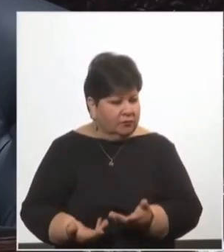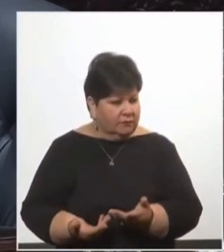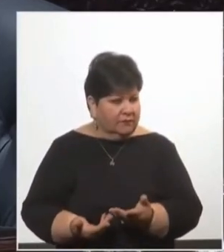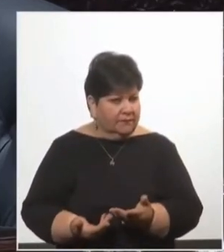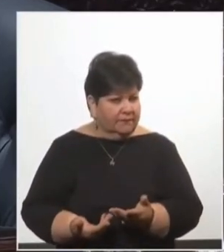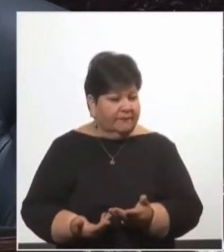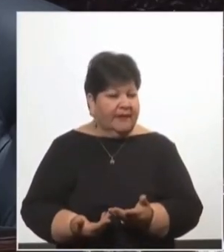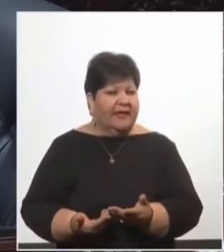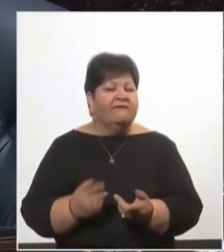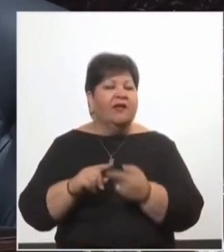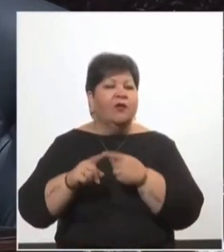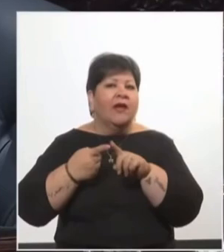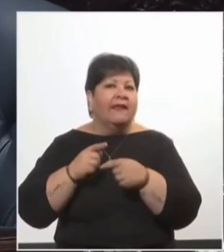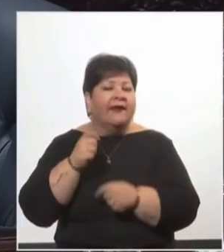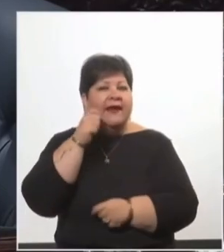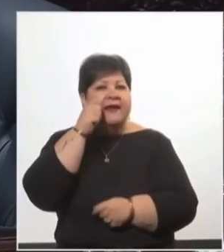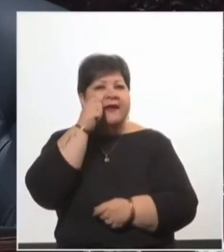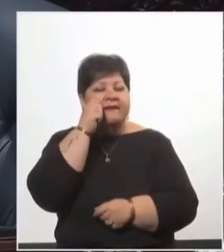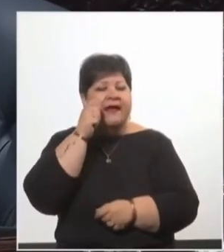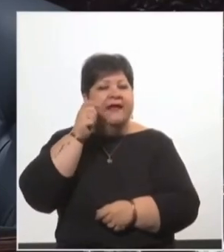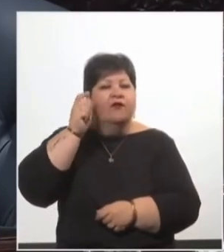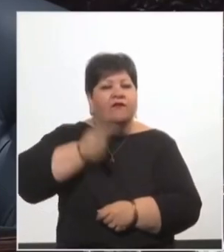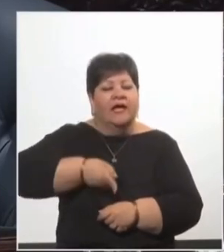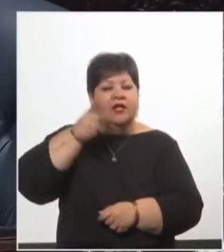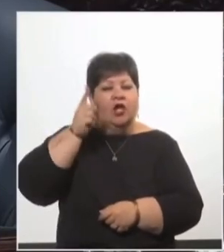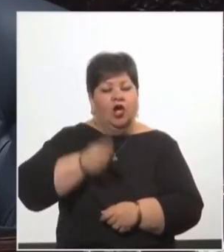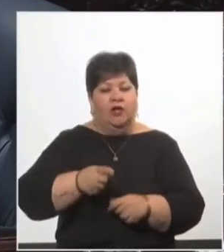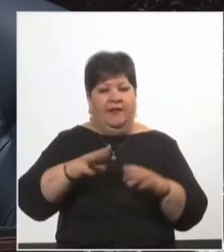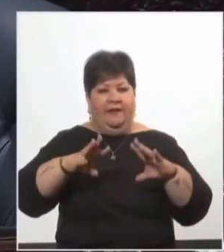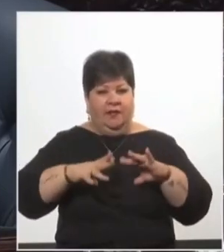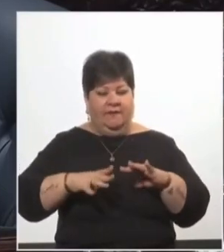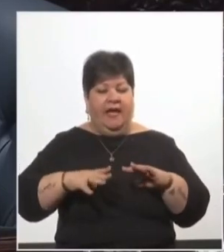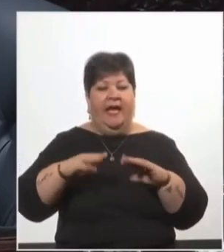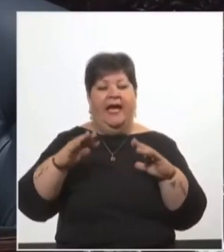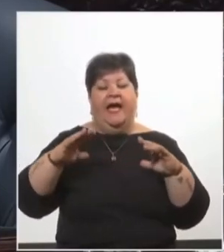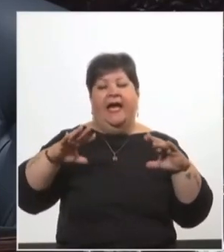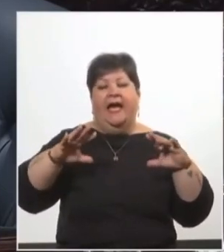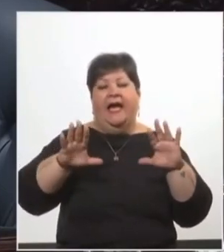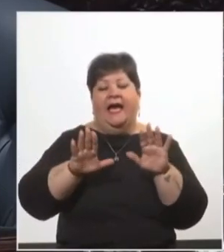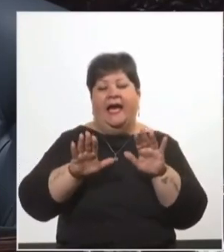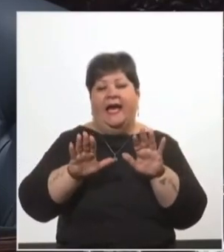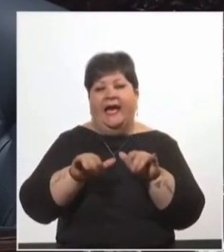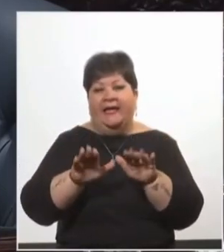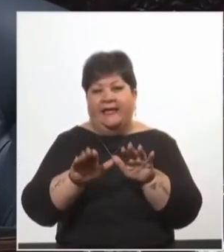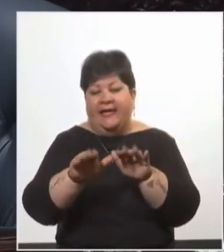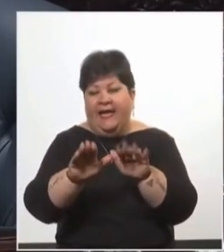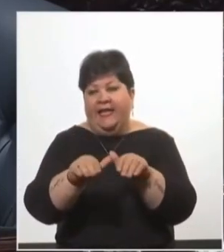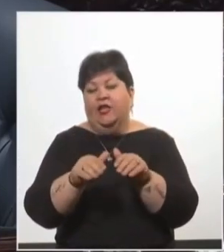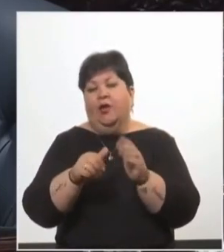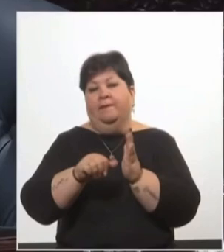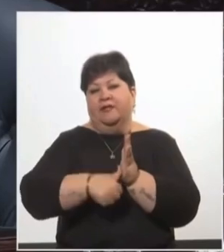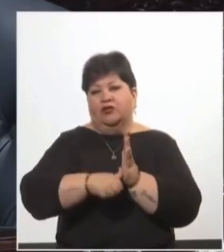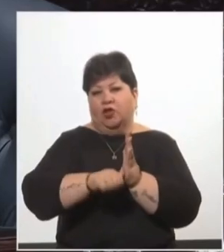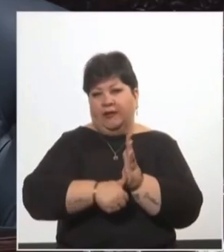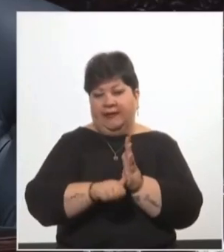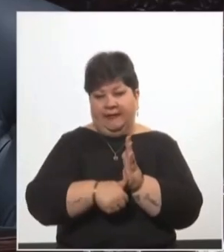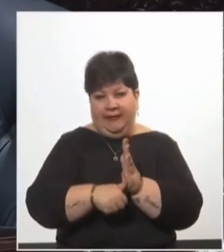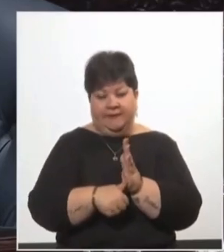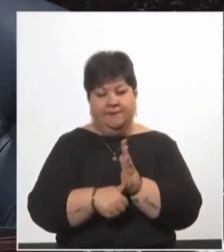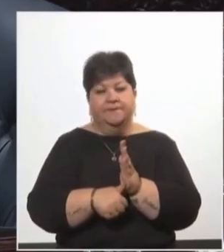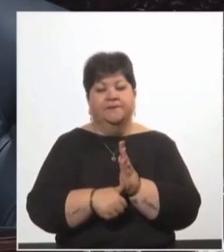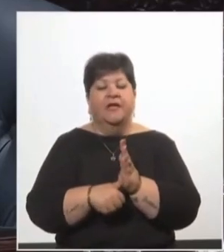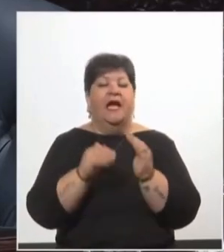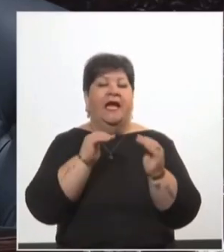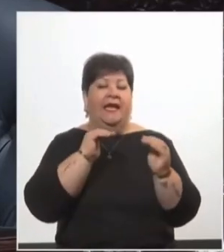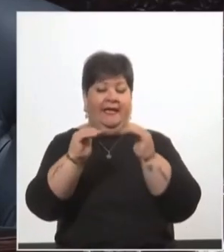vinculado a la edad de retiro obligatorio, vinculado al aguinaldo a los pensionistas, que ningún otro pensionista del Uruguay tiene, vinculado a la